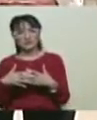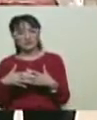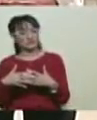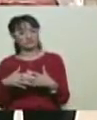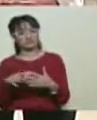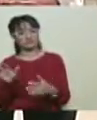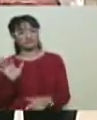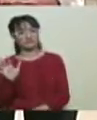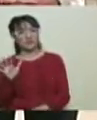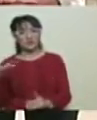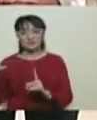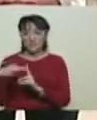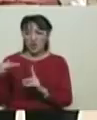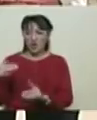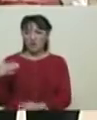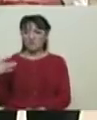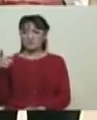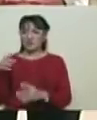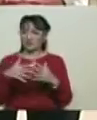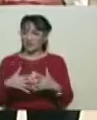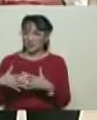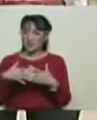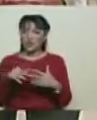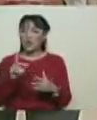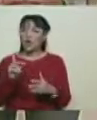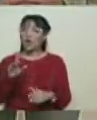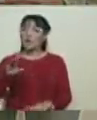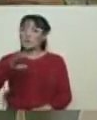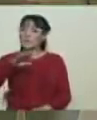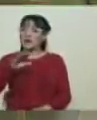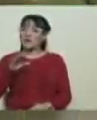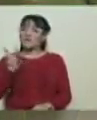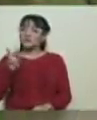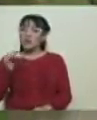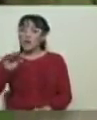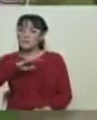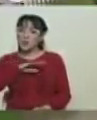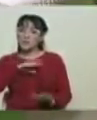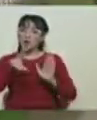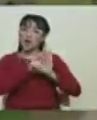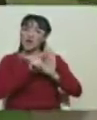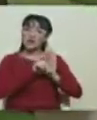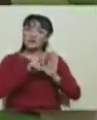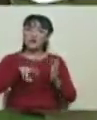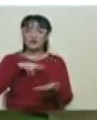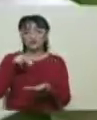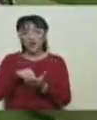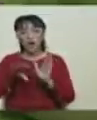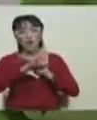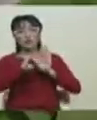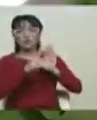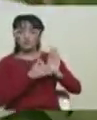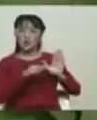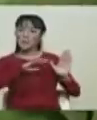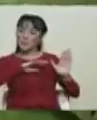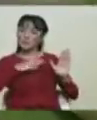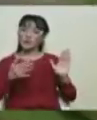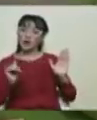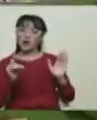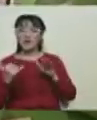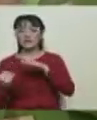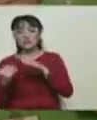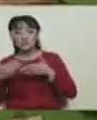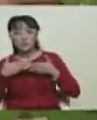nadie. Venezuela se rige por una constitución, por unas leyes nacionales. Y se rige por